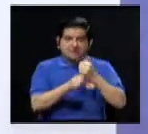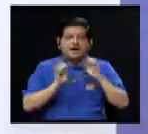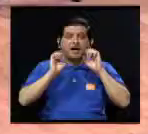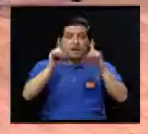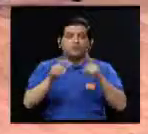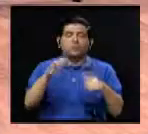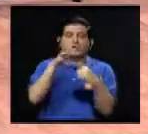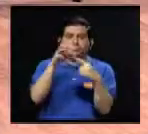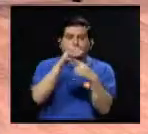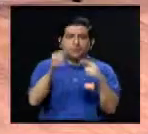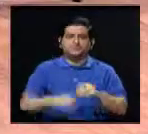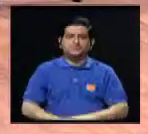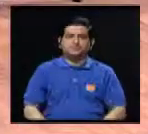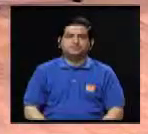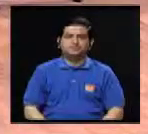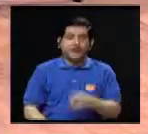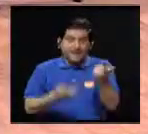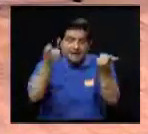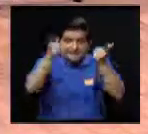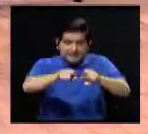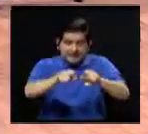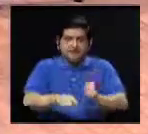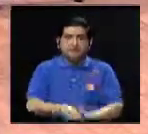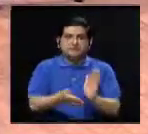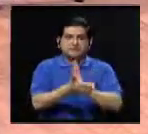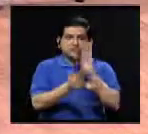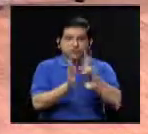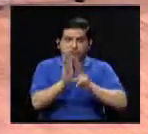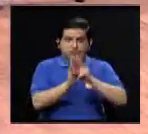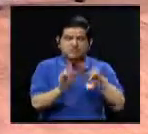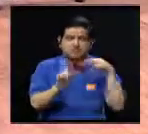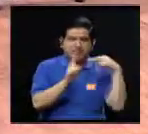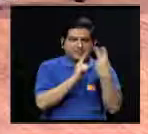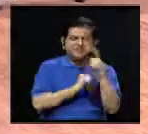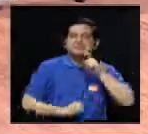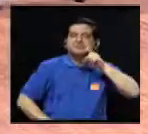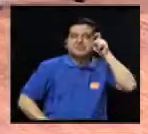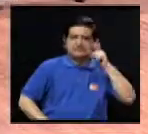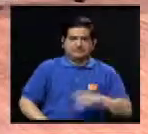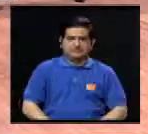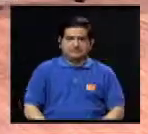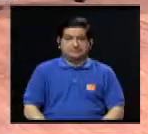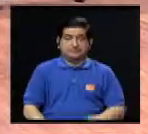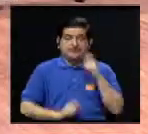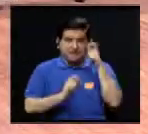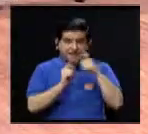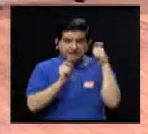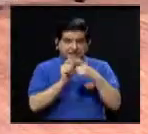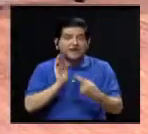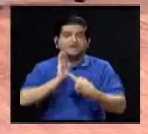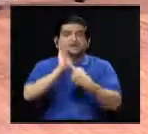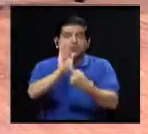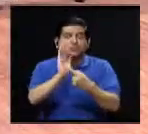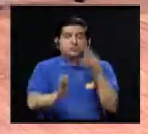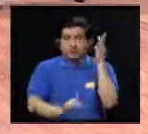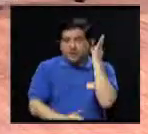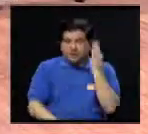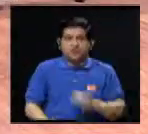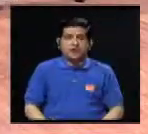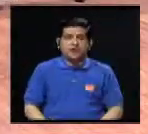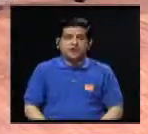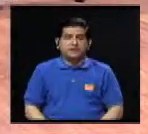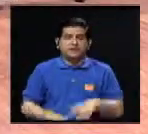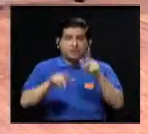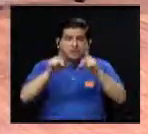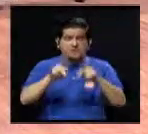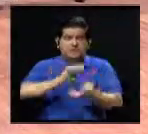popular. Y en este caso es el documental con perspectiva de género, que precisamente es mostrar a estas mujeres como agentes